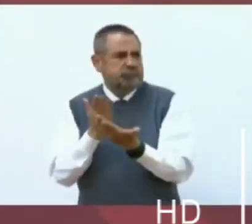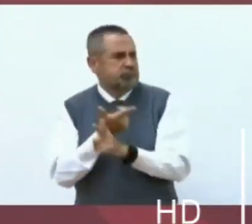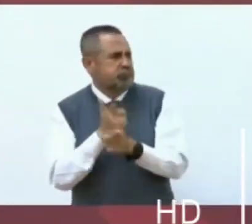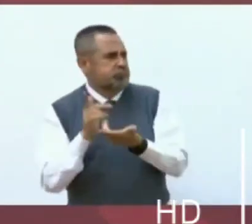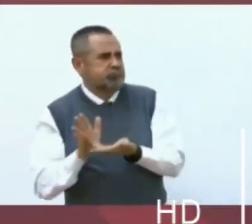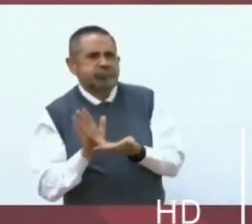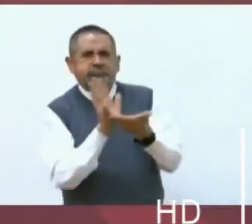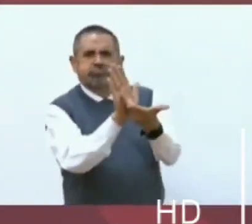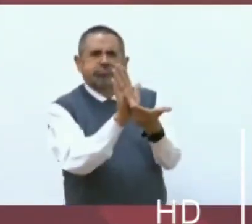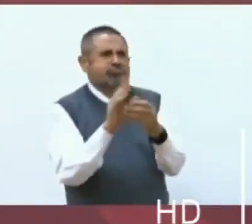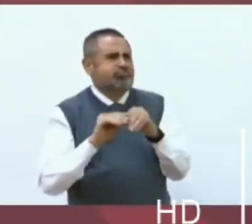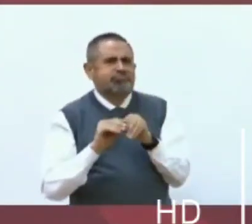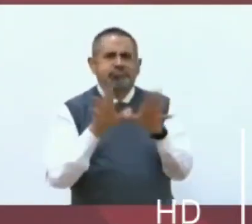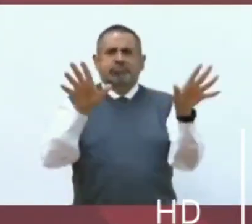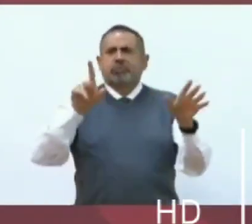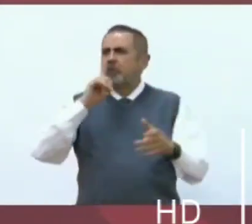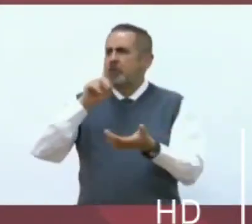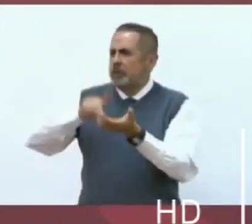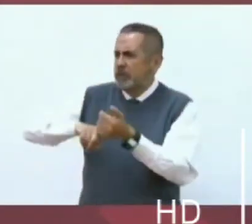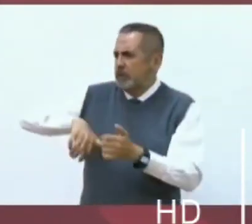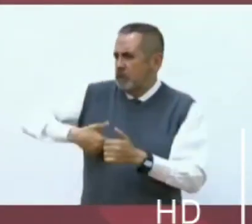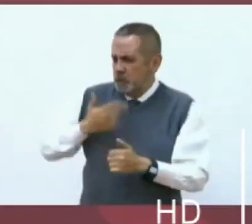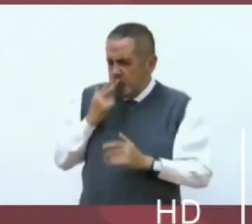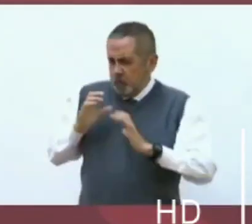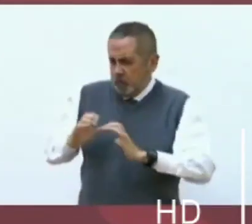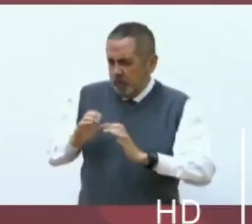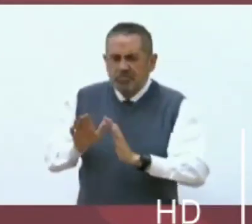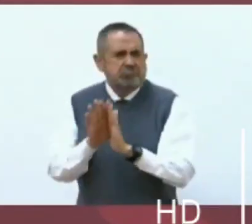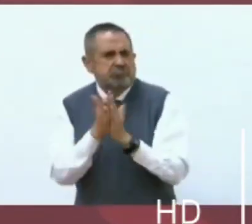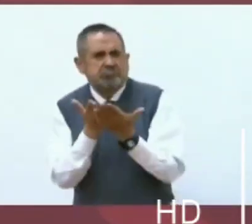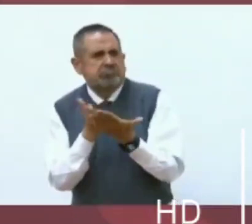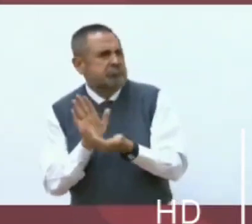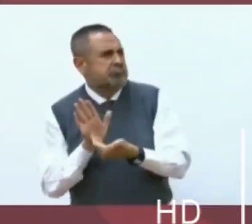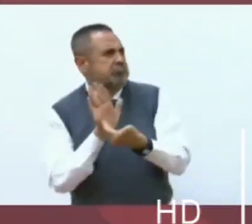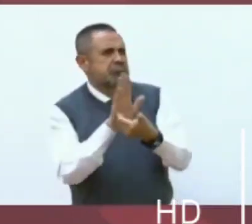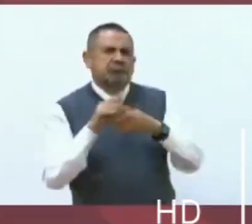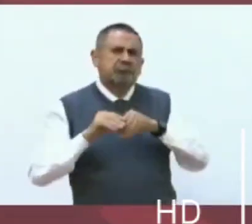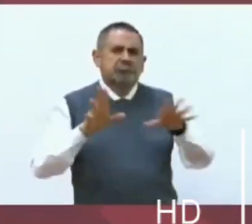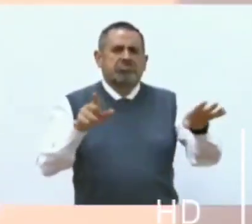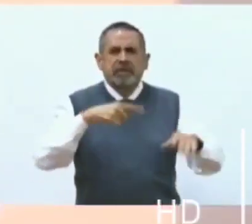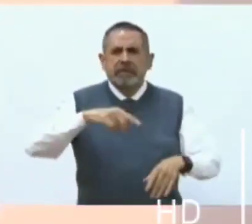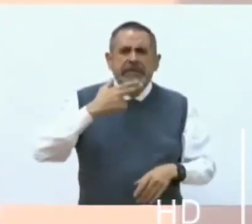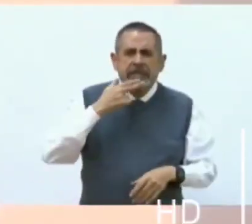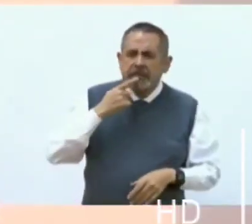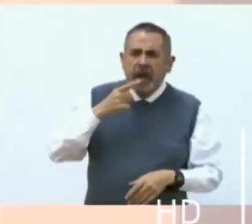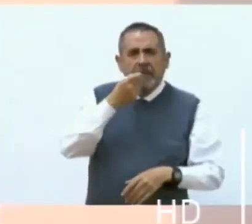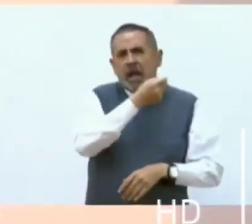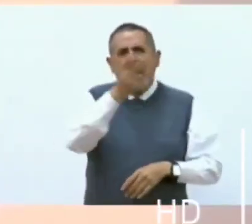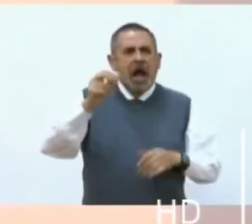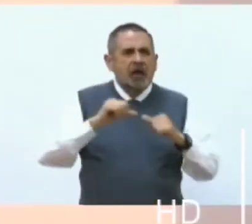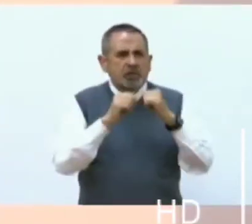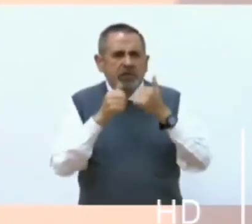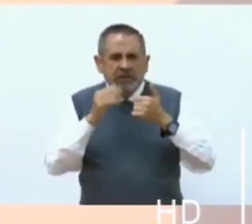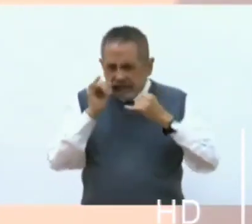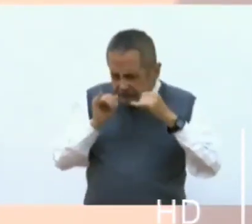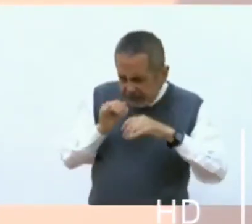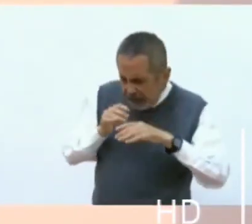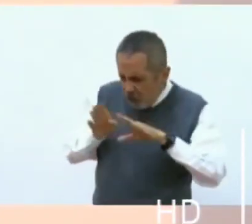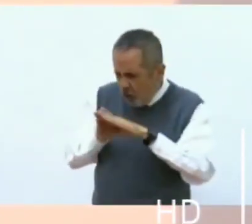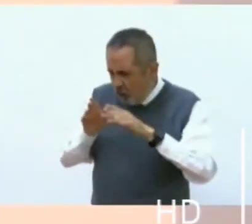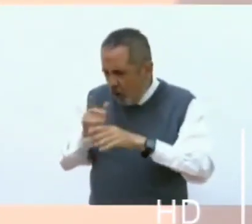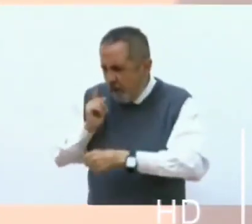resguarda en su acervo, así como en mecanismos que faciliten a las corporaciones de inteligencia